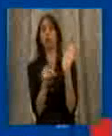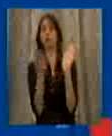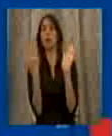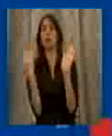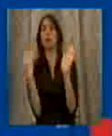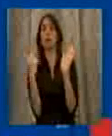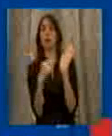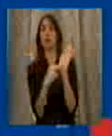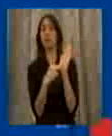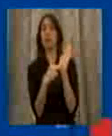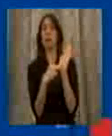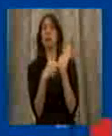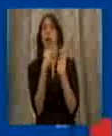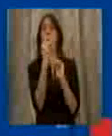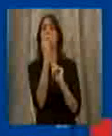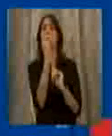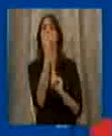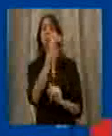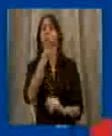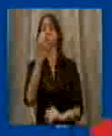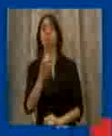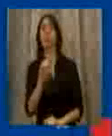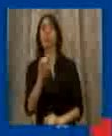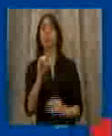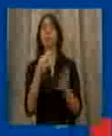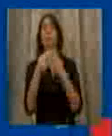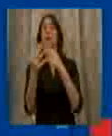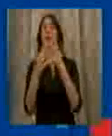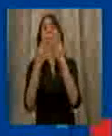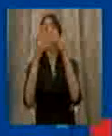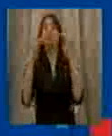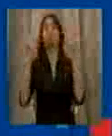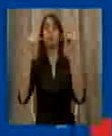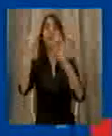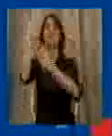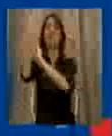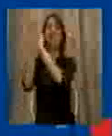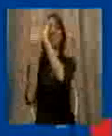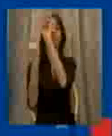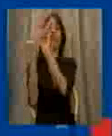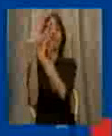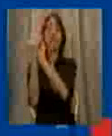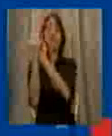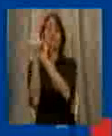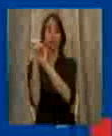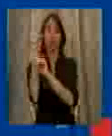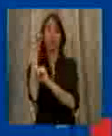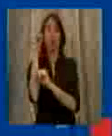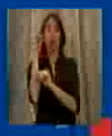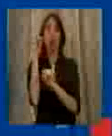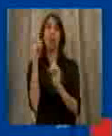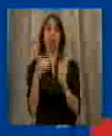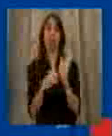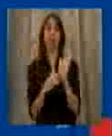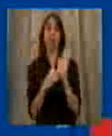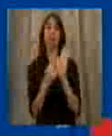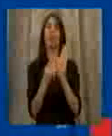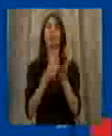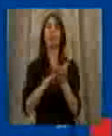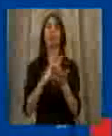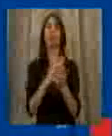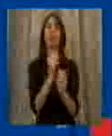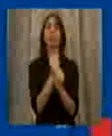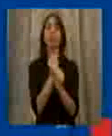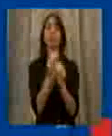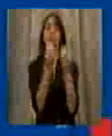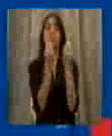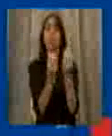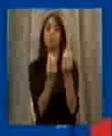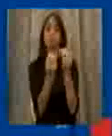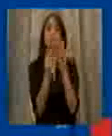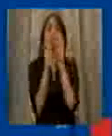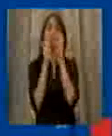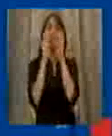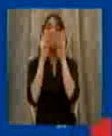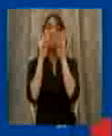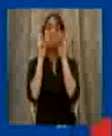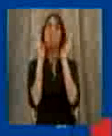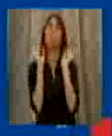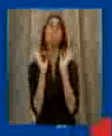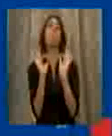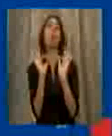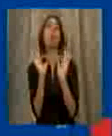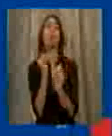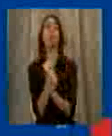pasada, el índice de Transparency International sobre probidad y nos